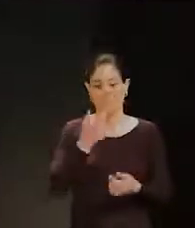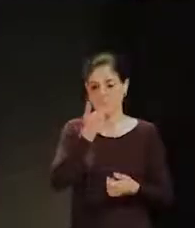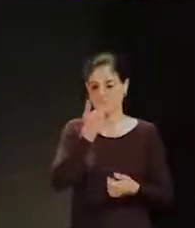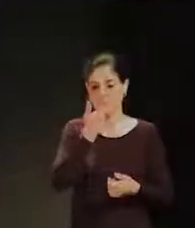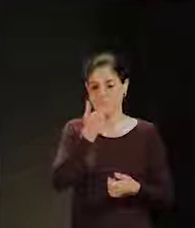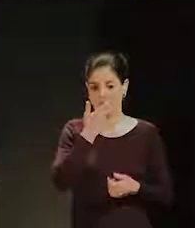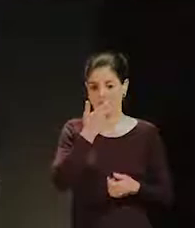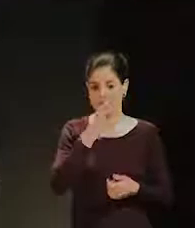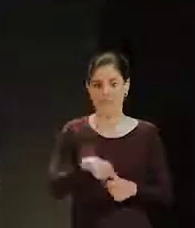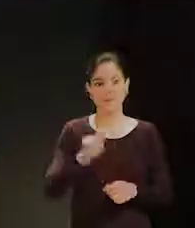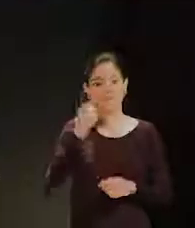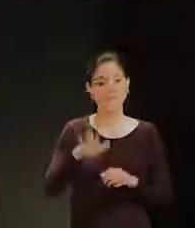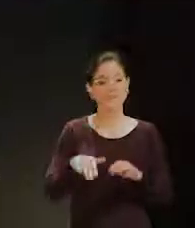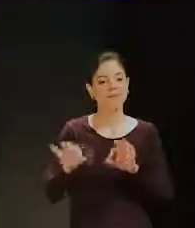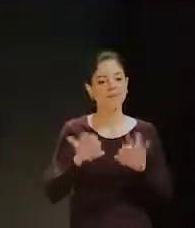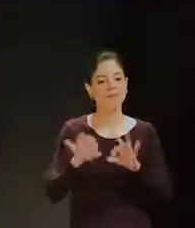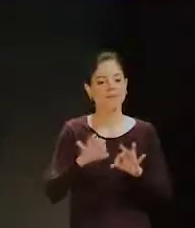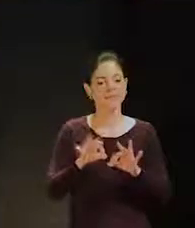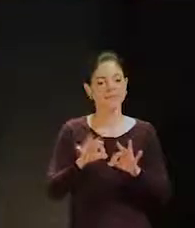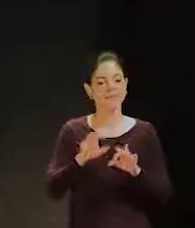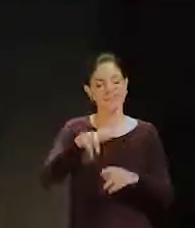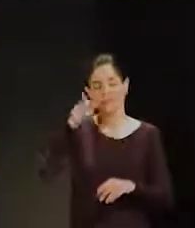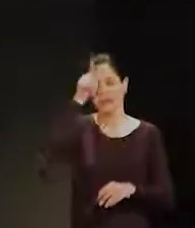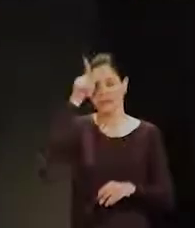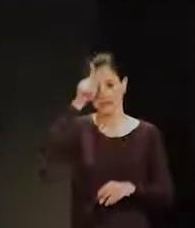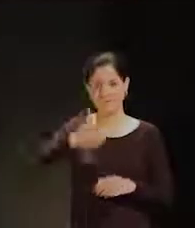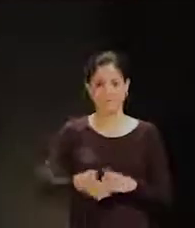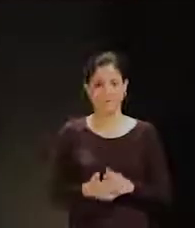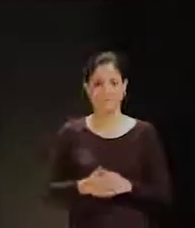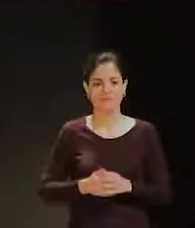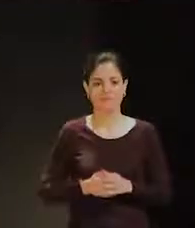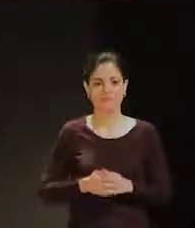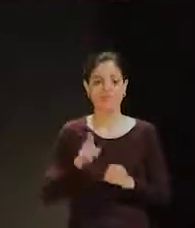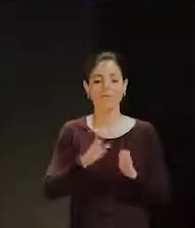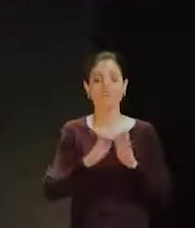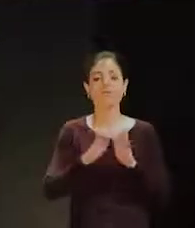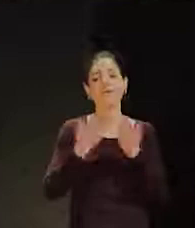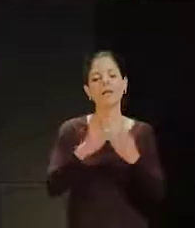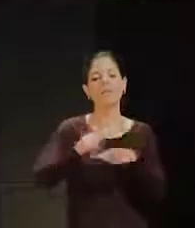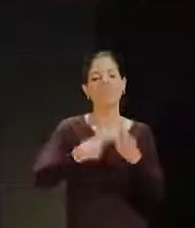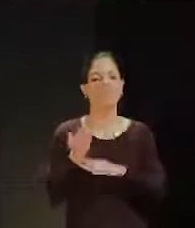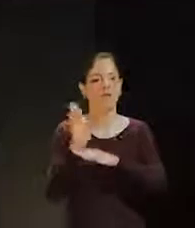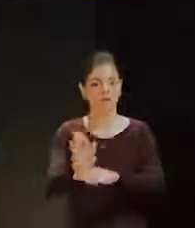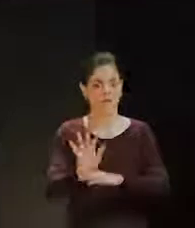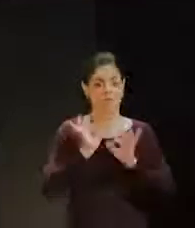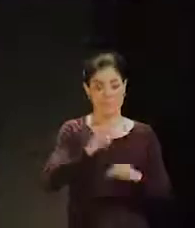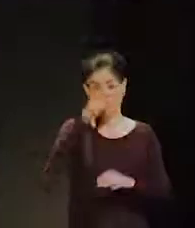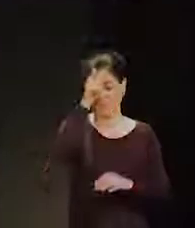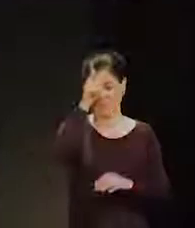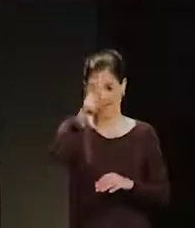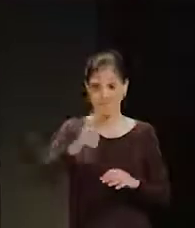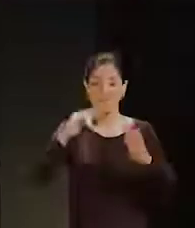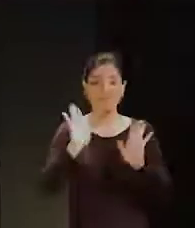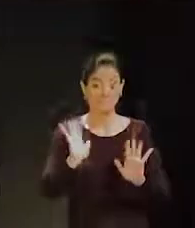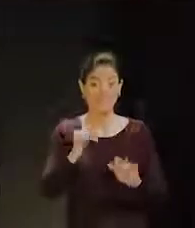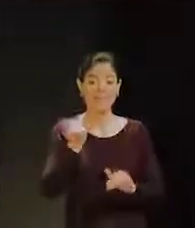La primera línea fue en Erd por Alemania o en el libro de familia. Los mismos alemanes.